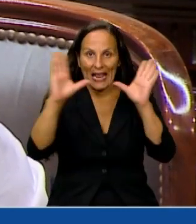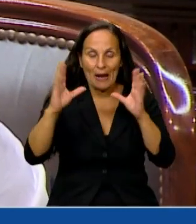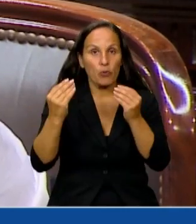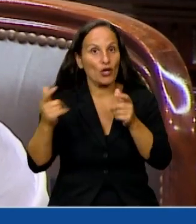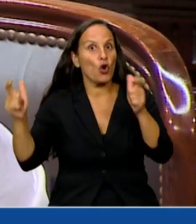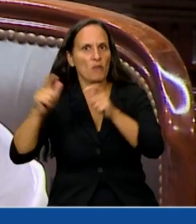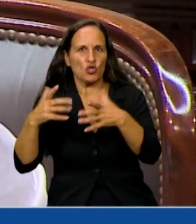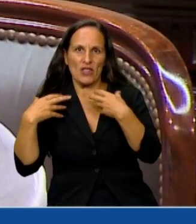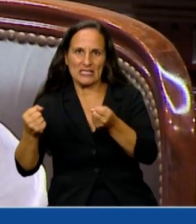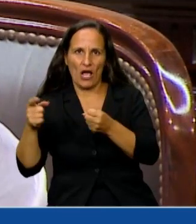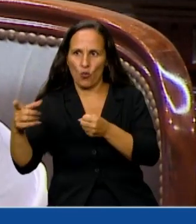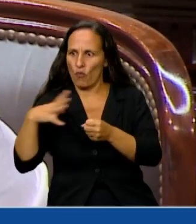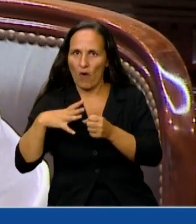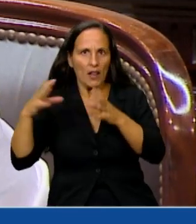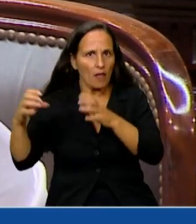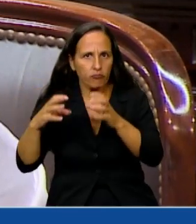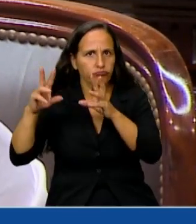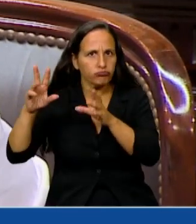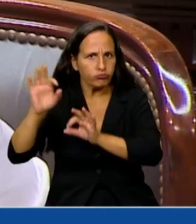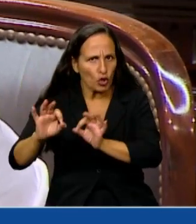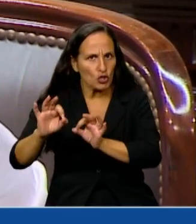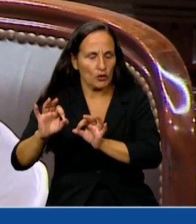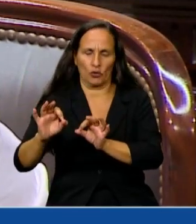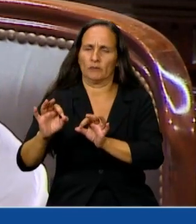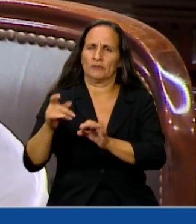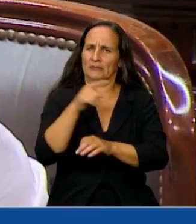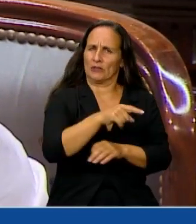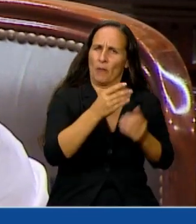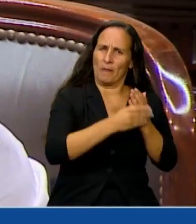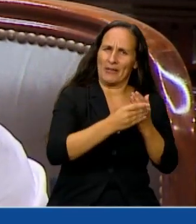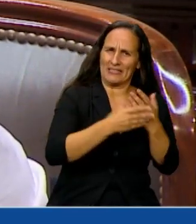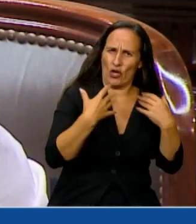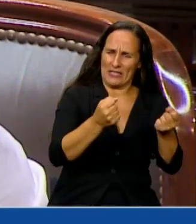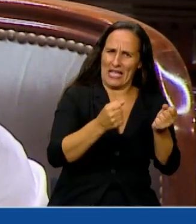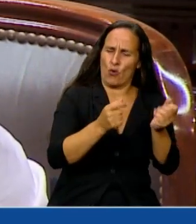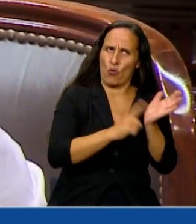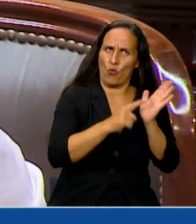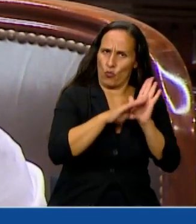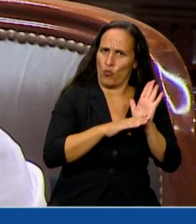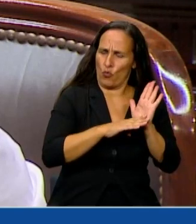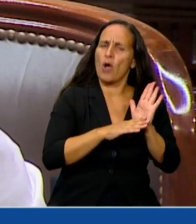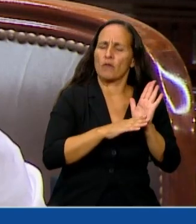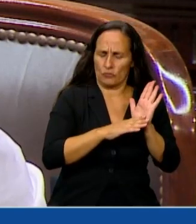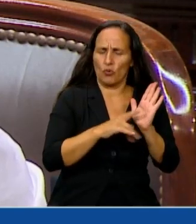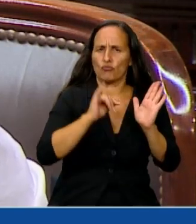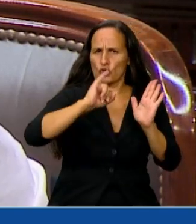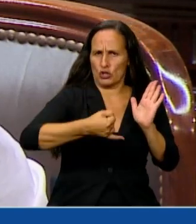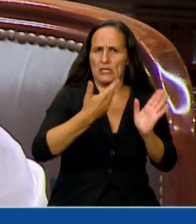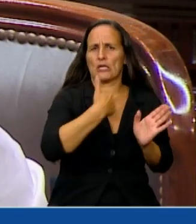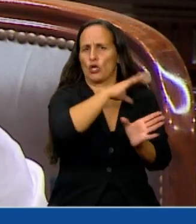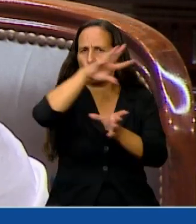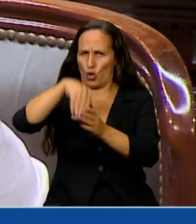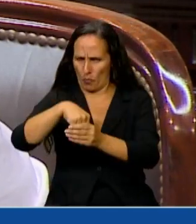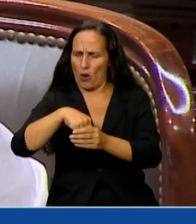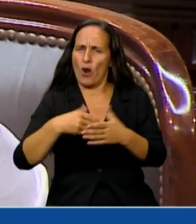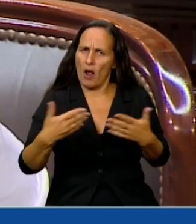Salud no ha tratado un proyecto, que esto que está reglamentado por el Ministerio de Salud de la Nación, estamos a disposición de incorporarlo